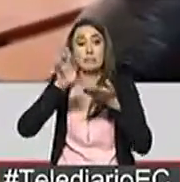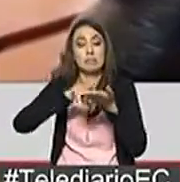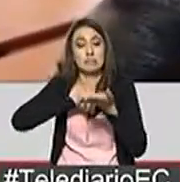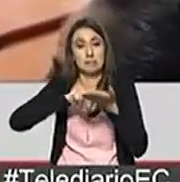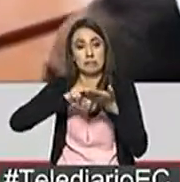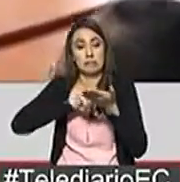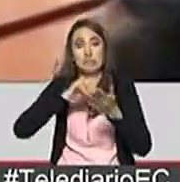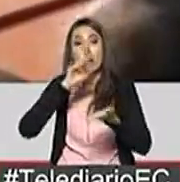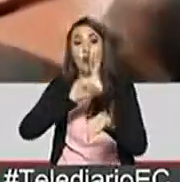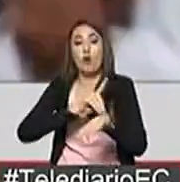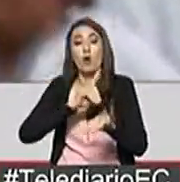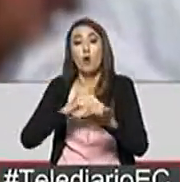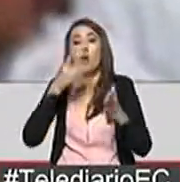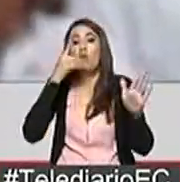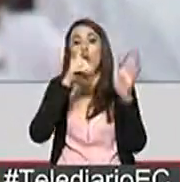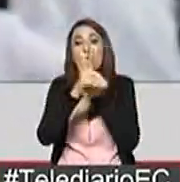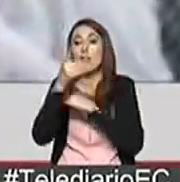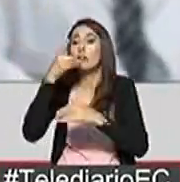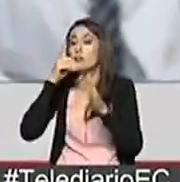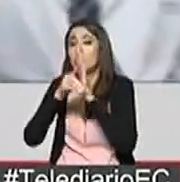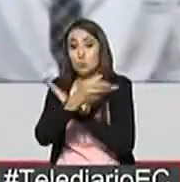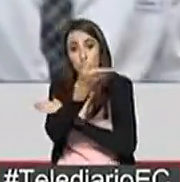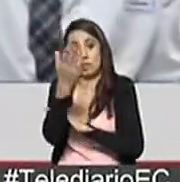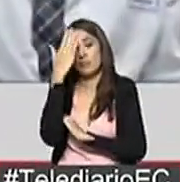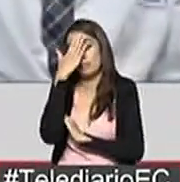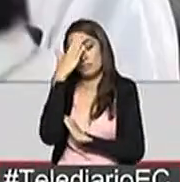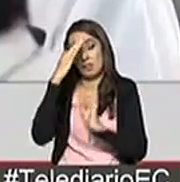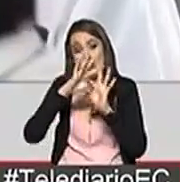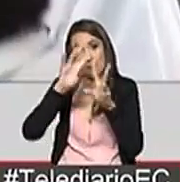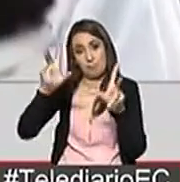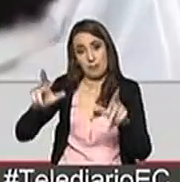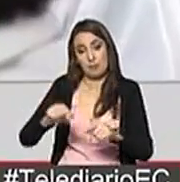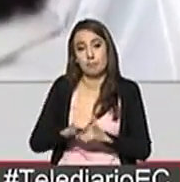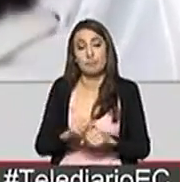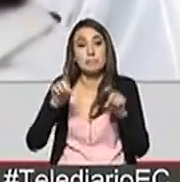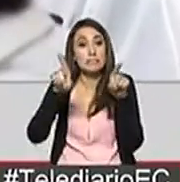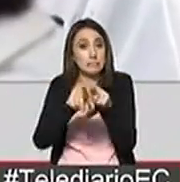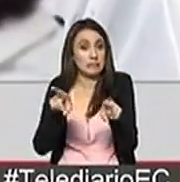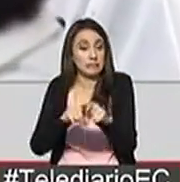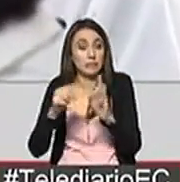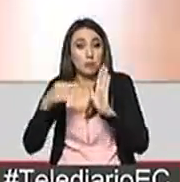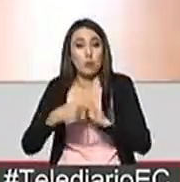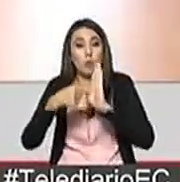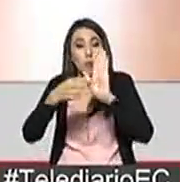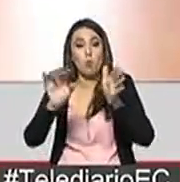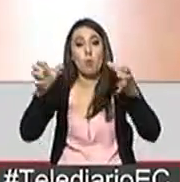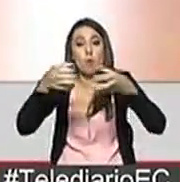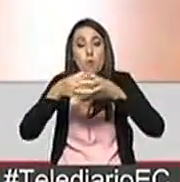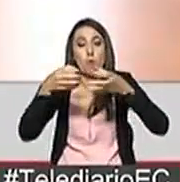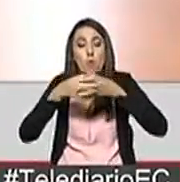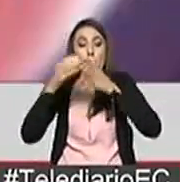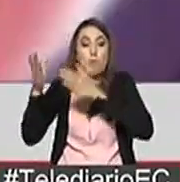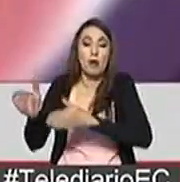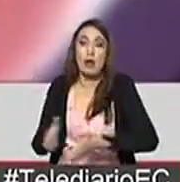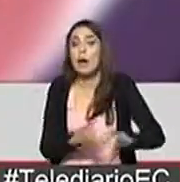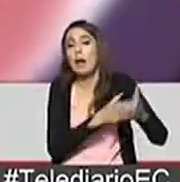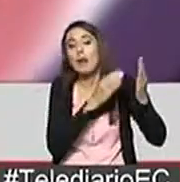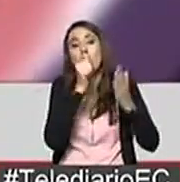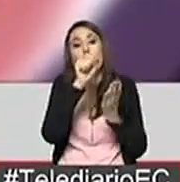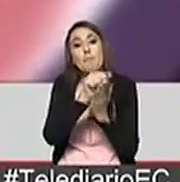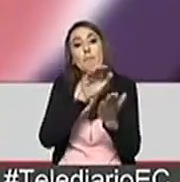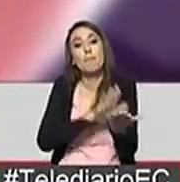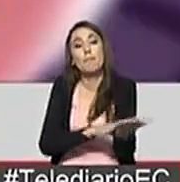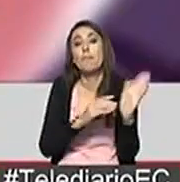para solicitar que denuncien si conocen casos de corrupción. Asimismo, se pondrá en conocimiento del Consejo Directivo el proyecto